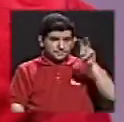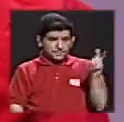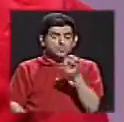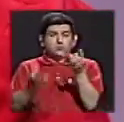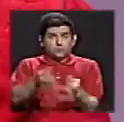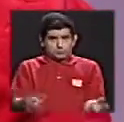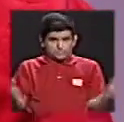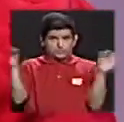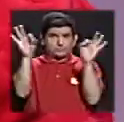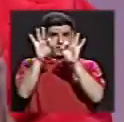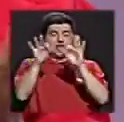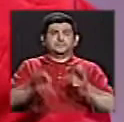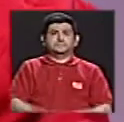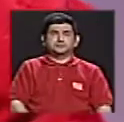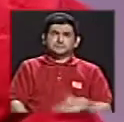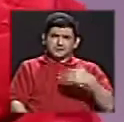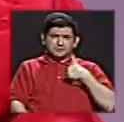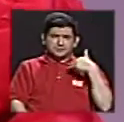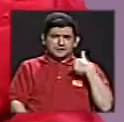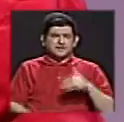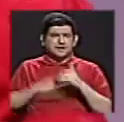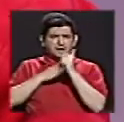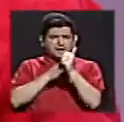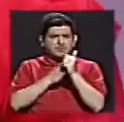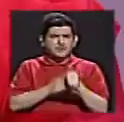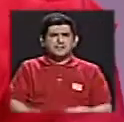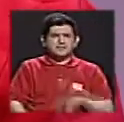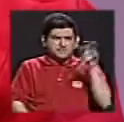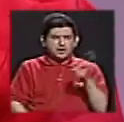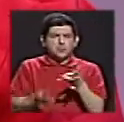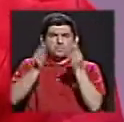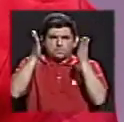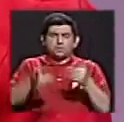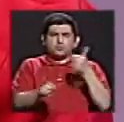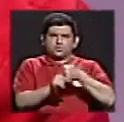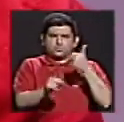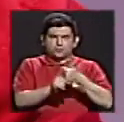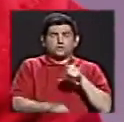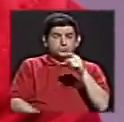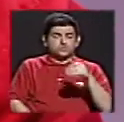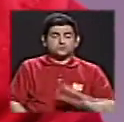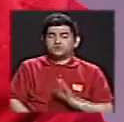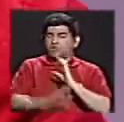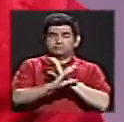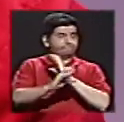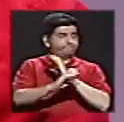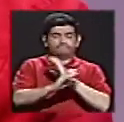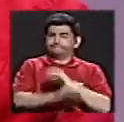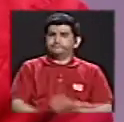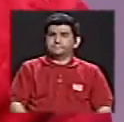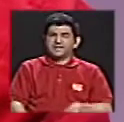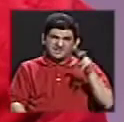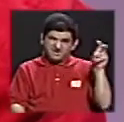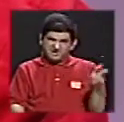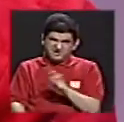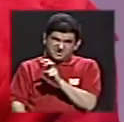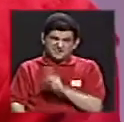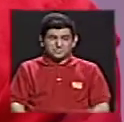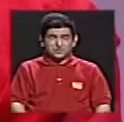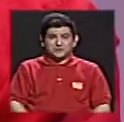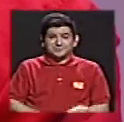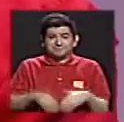es vital, ¿y quiénes tienen que liderar el transporte? Los mismos productores, porque si vos te descuidas, en el transporte de